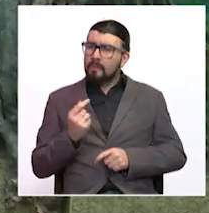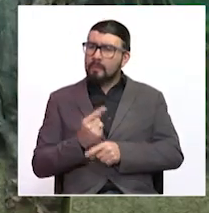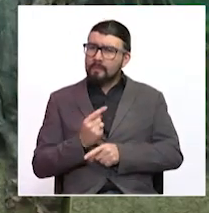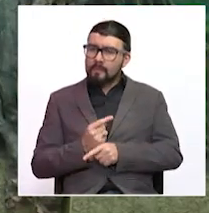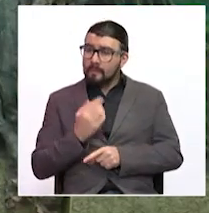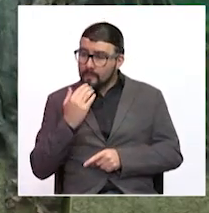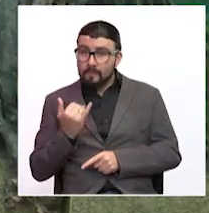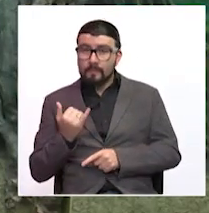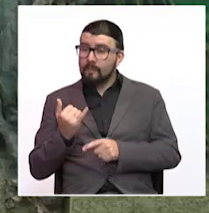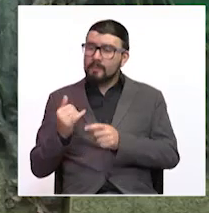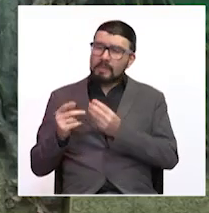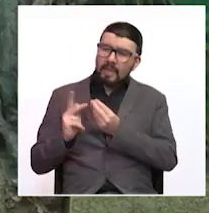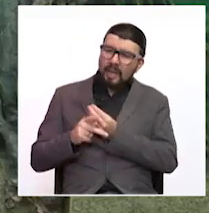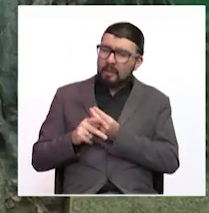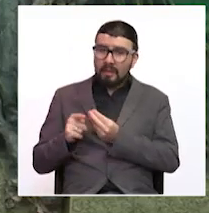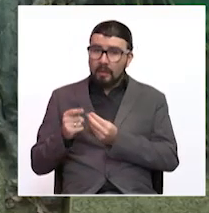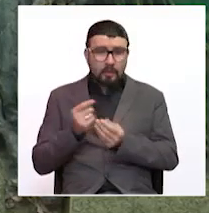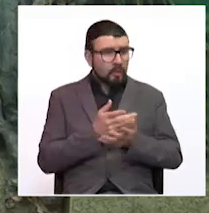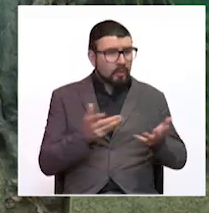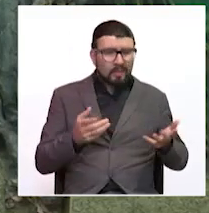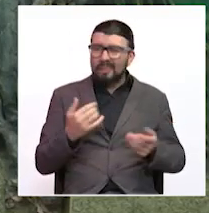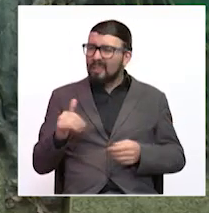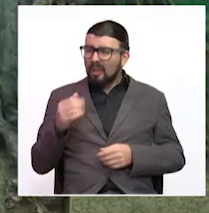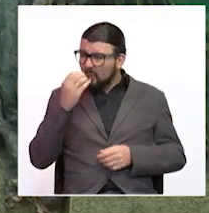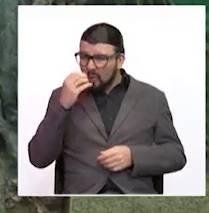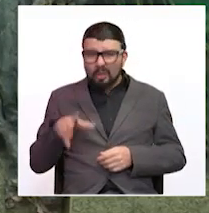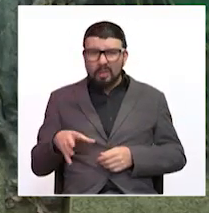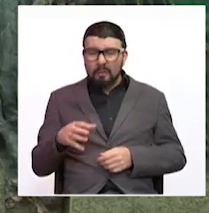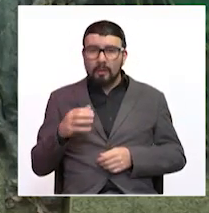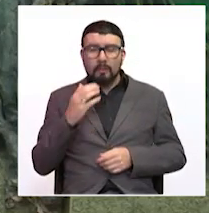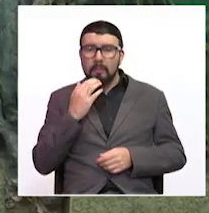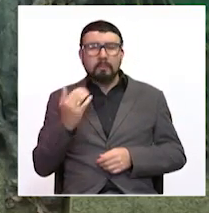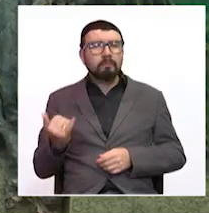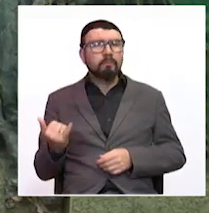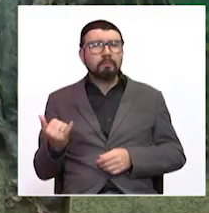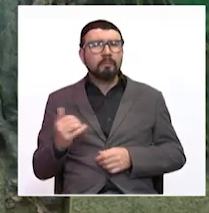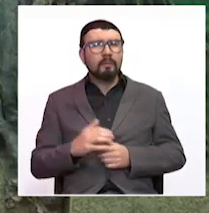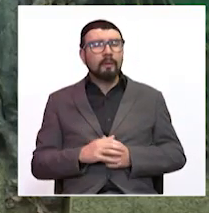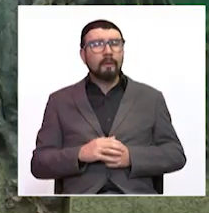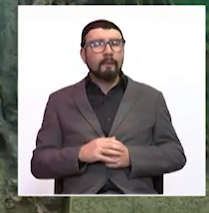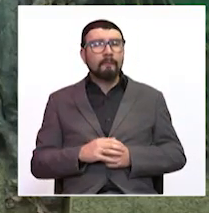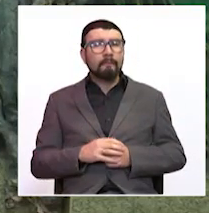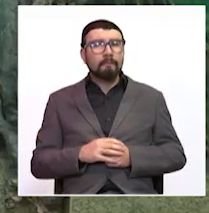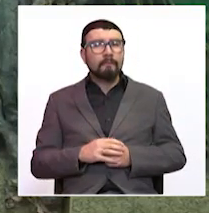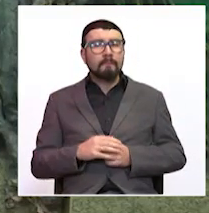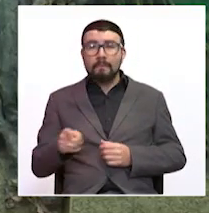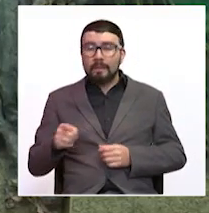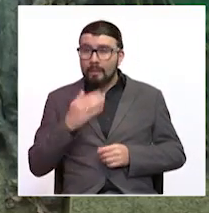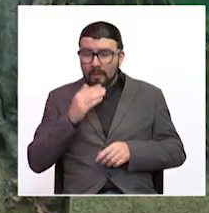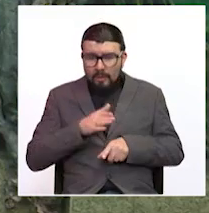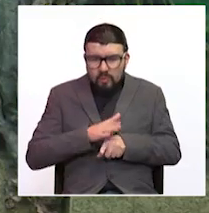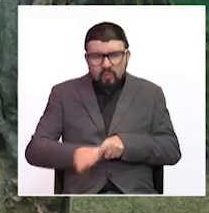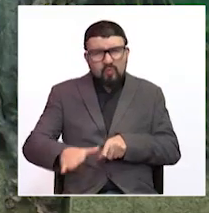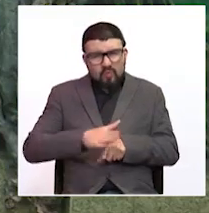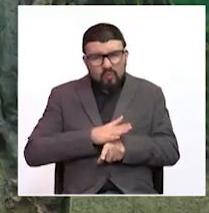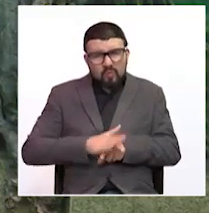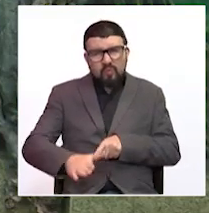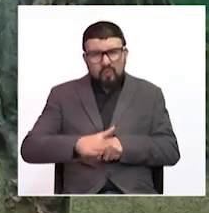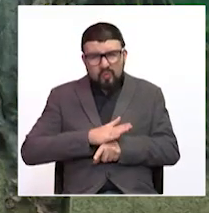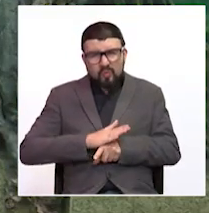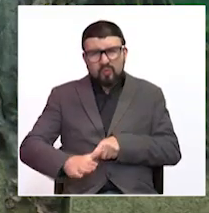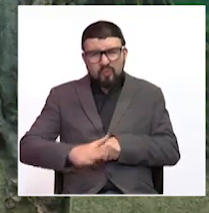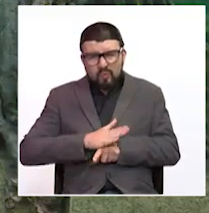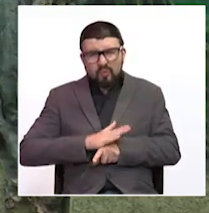herramientas que terminan el ciclo útil que es una esmeril una esmeriladora la esmeril de ahora